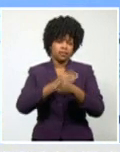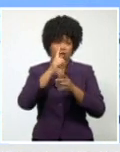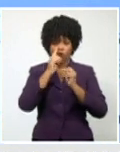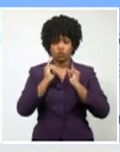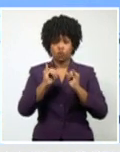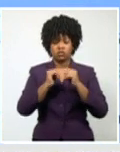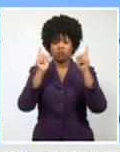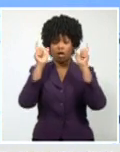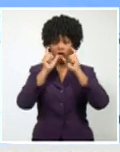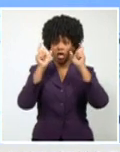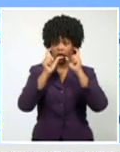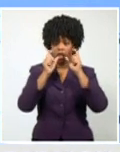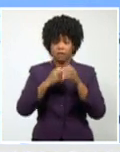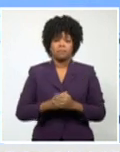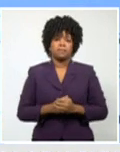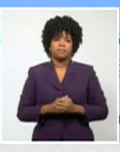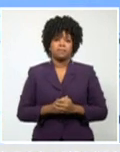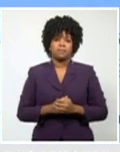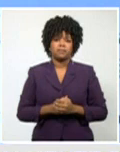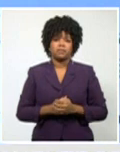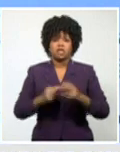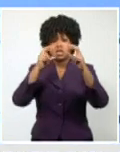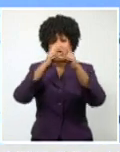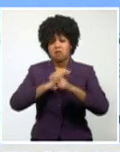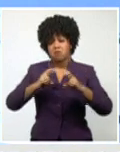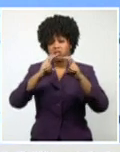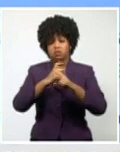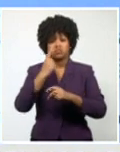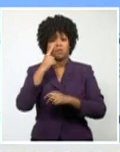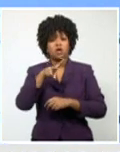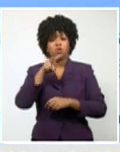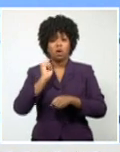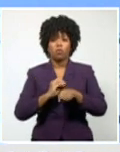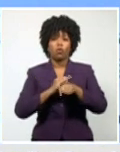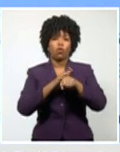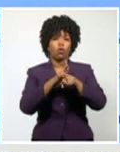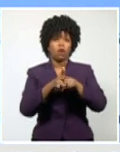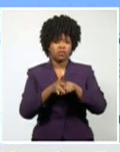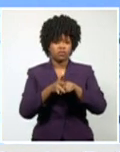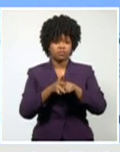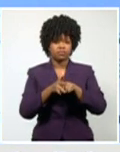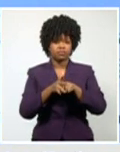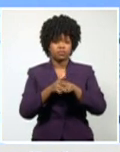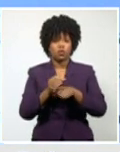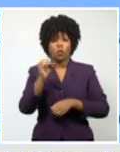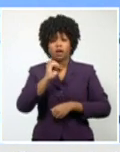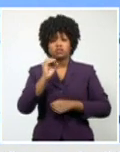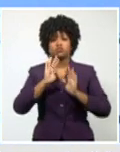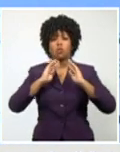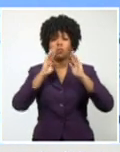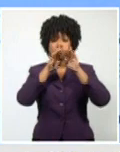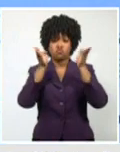alarmante, que estudios han constatado una nueva cepa del nuevo coronavirus. La OMS no ha informado del surgimiento de nuevas